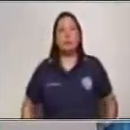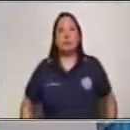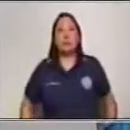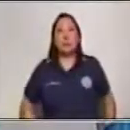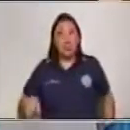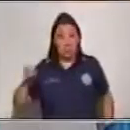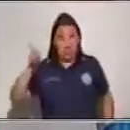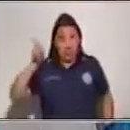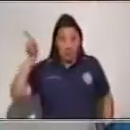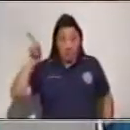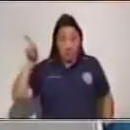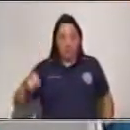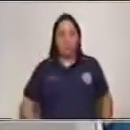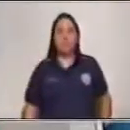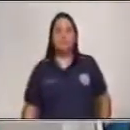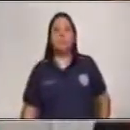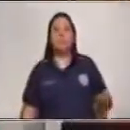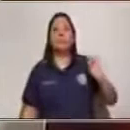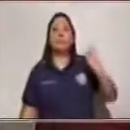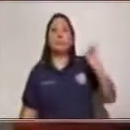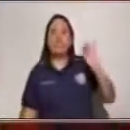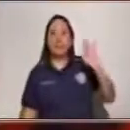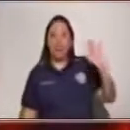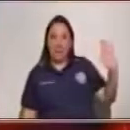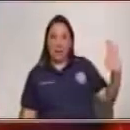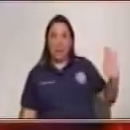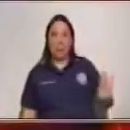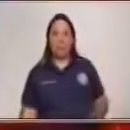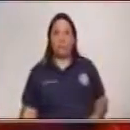Vamos a escribir los números del lado izquierdo de nuestra columna.